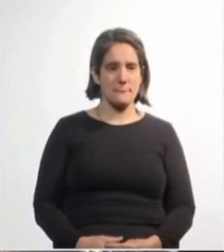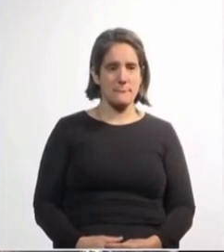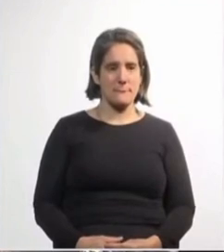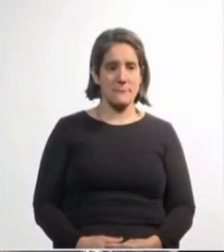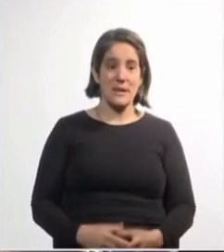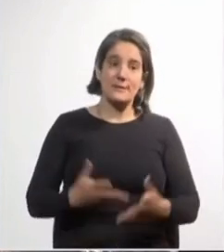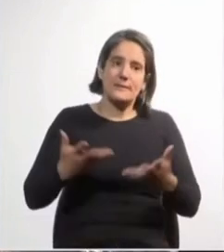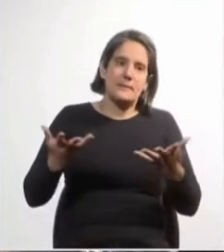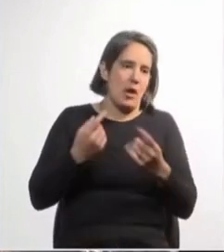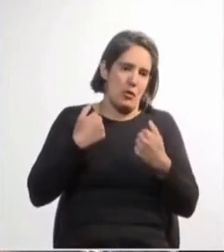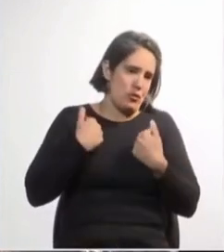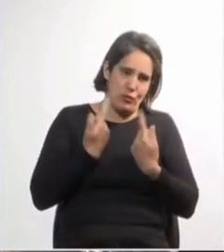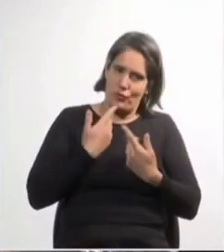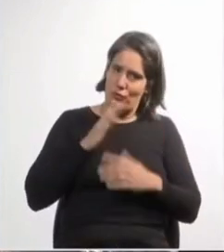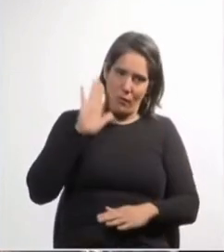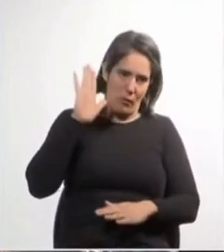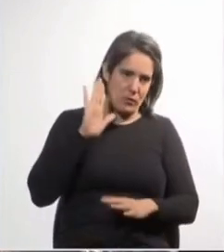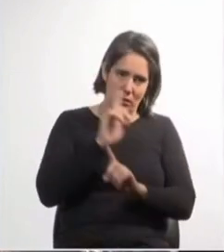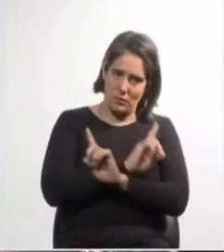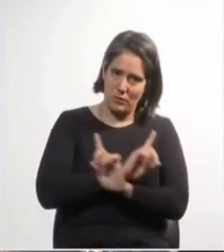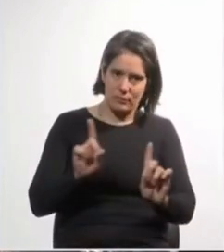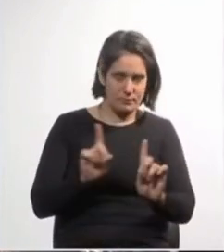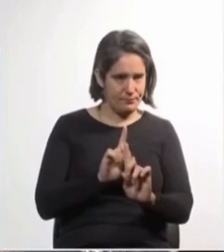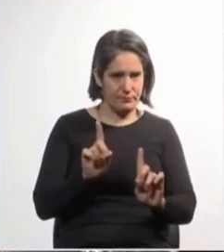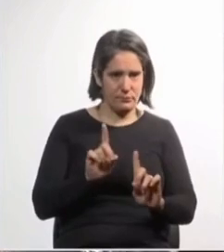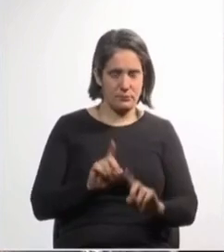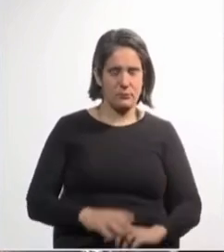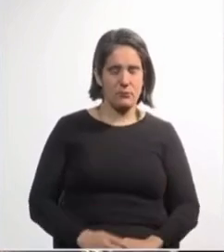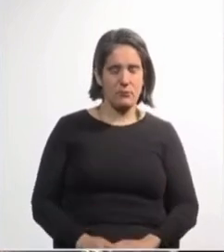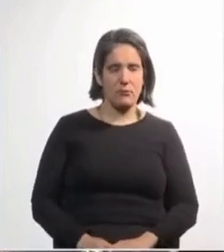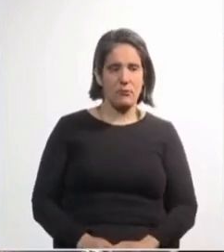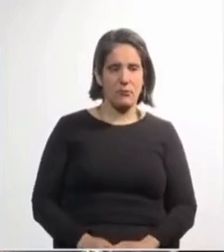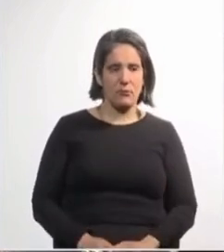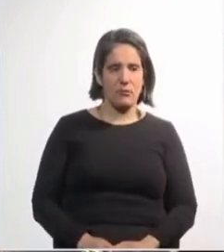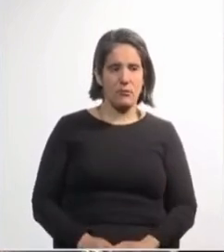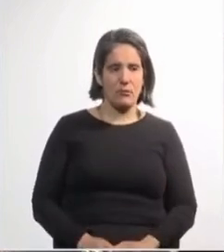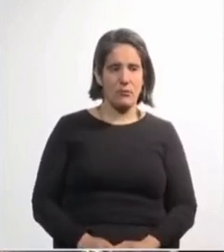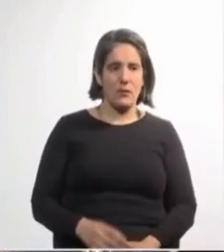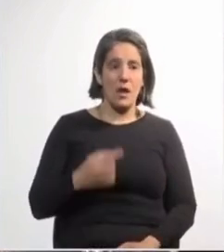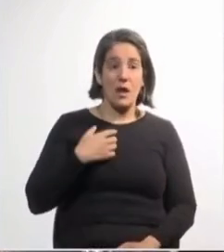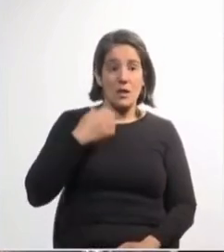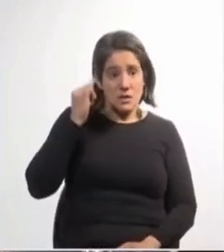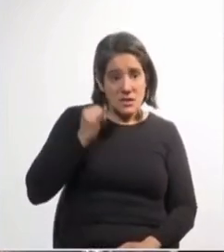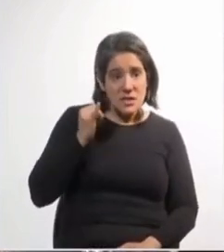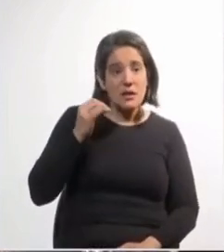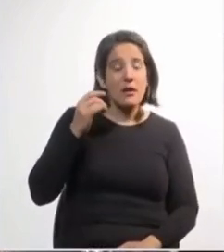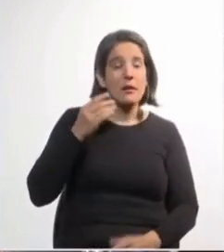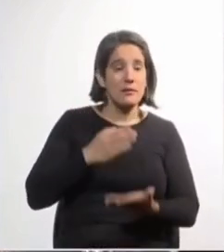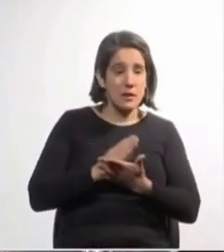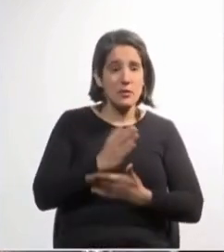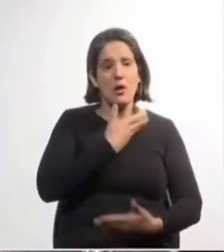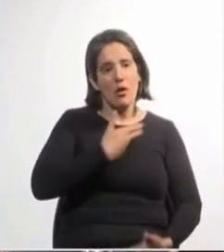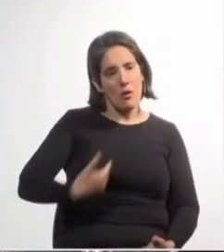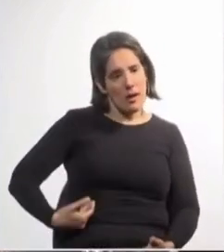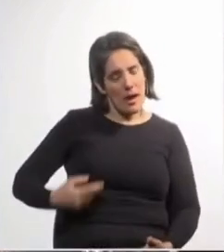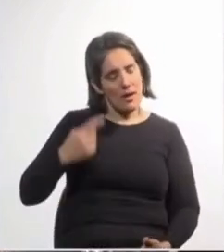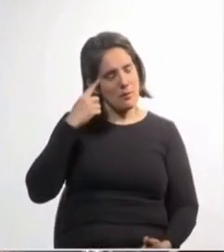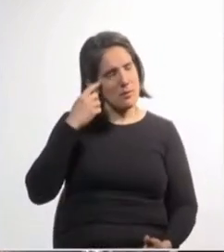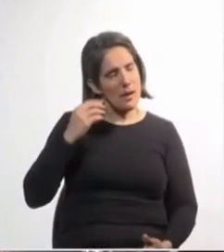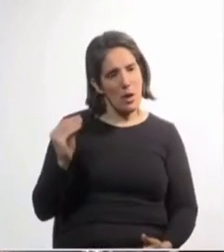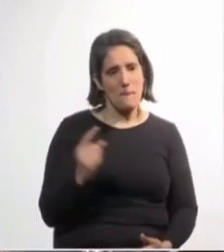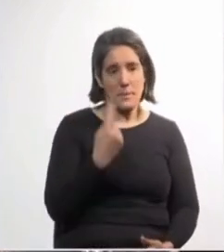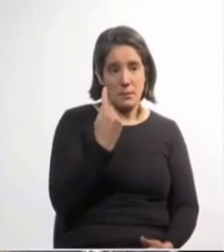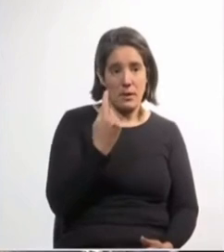No vamos a acompañar, evidentemente, esta rendición de cuentas. Es cierto que gobernar es priorizar y, sobre todo, en lo